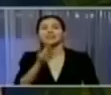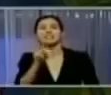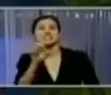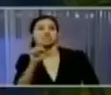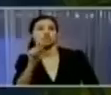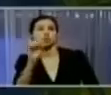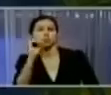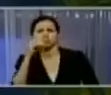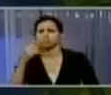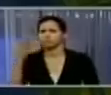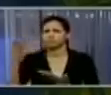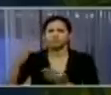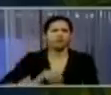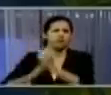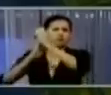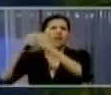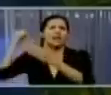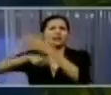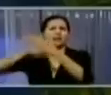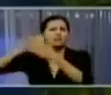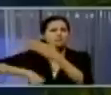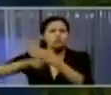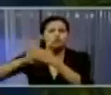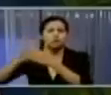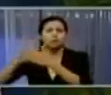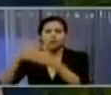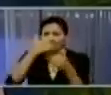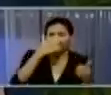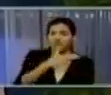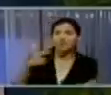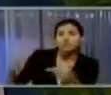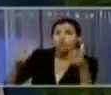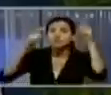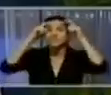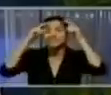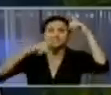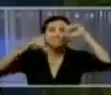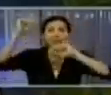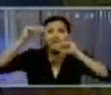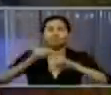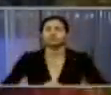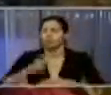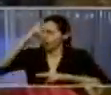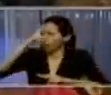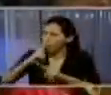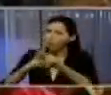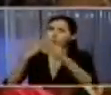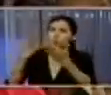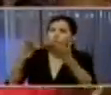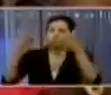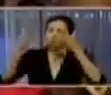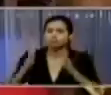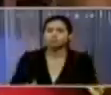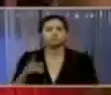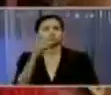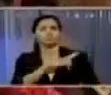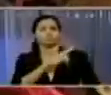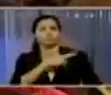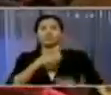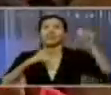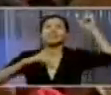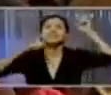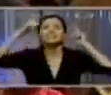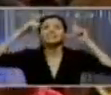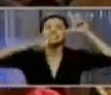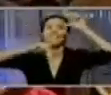gran comandante guerrillero Ernesto Che Guevara. Honor y gloria a nuestro comandante Ernesto Che